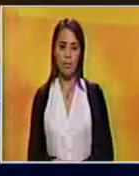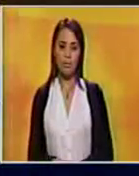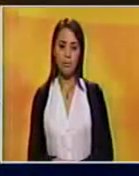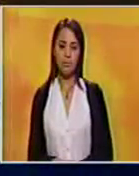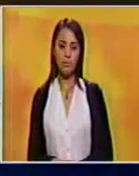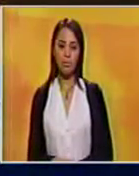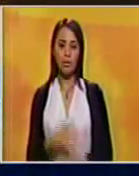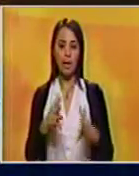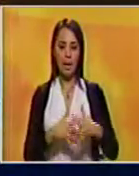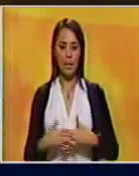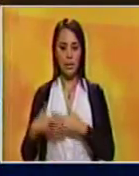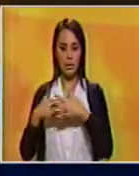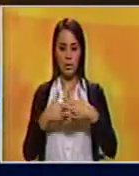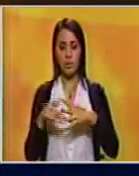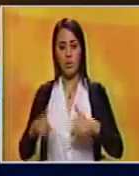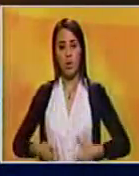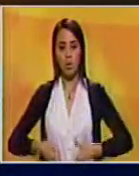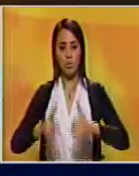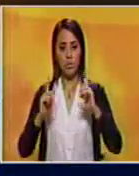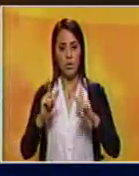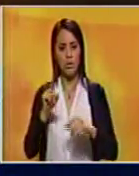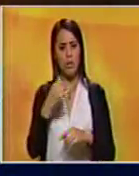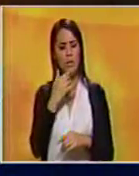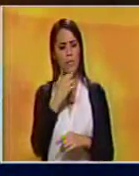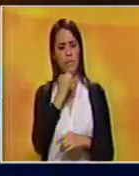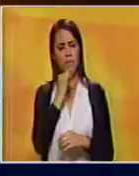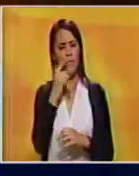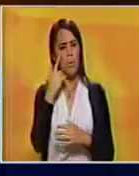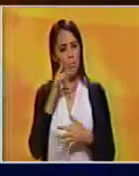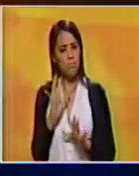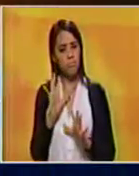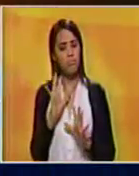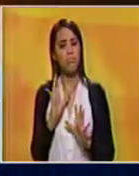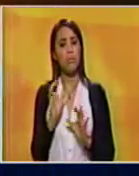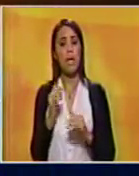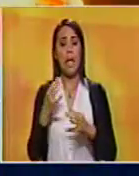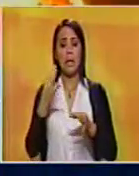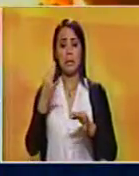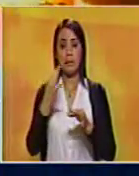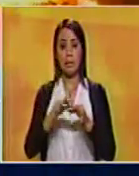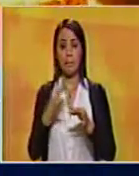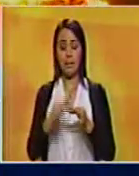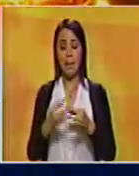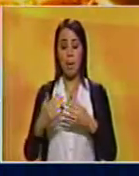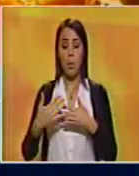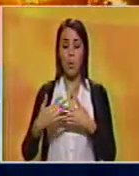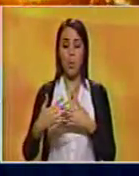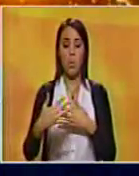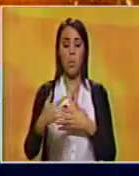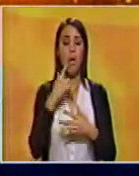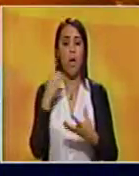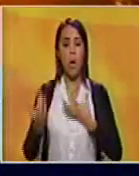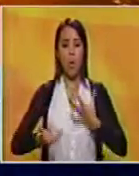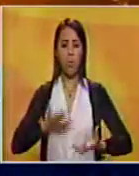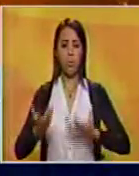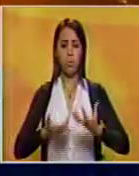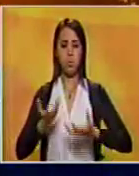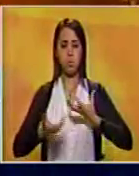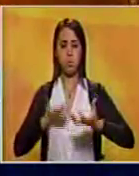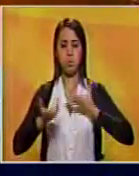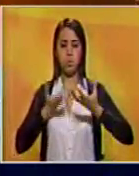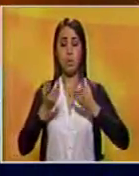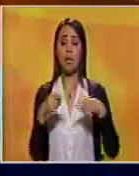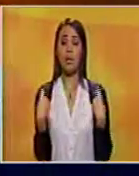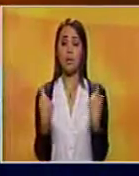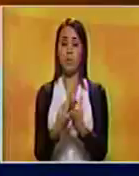En Estados Unidos, las autoridades de California advierten que puede llevar hasta septiembre contener el mayor incendio de la historia de la